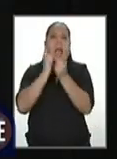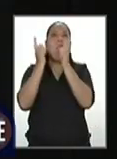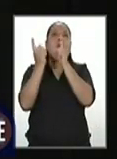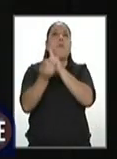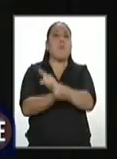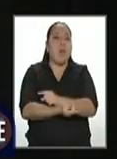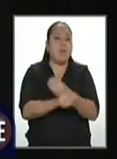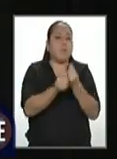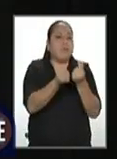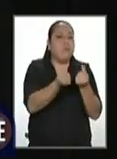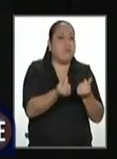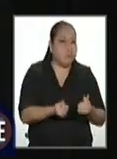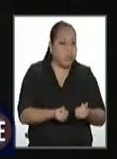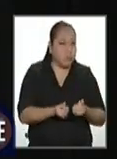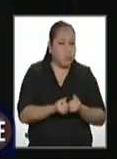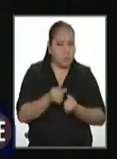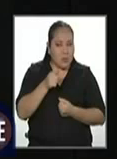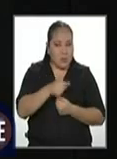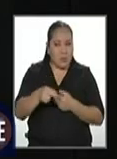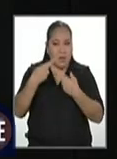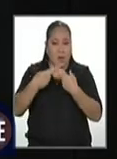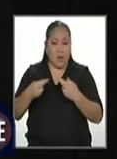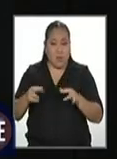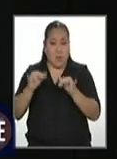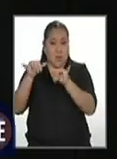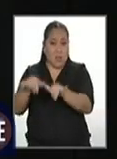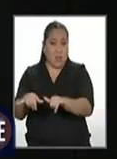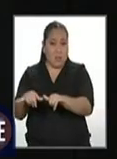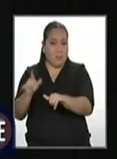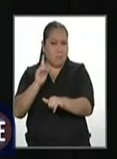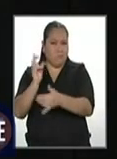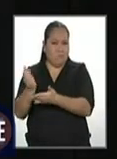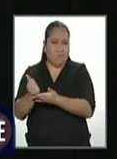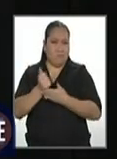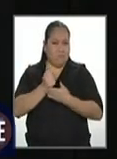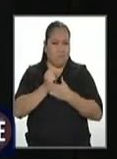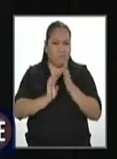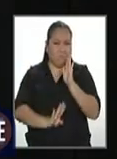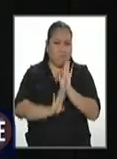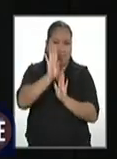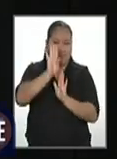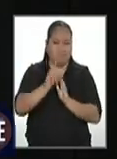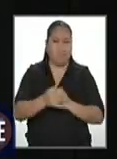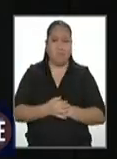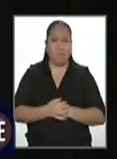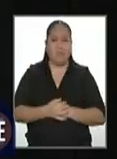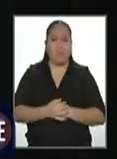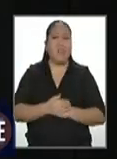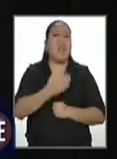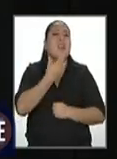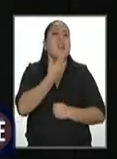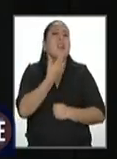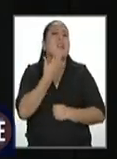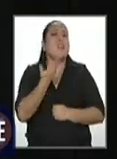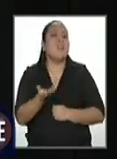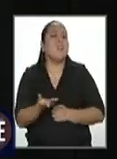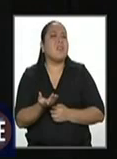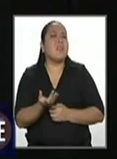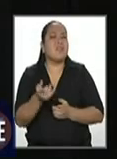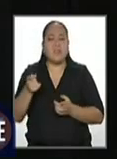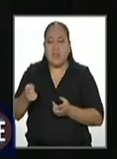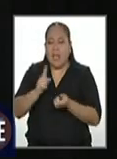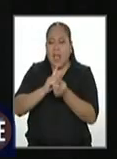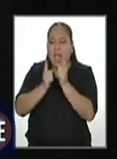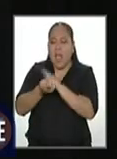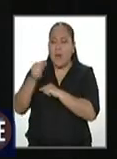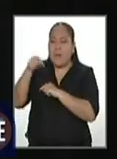Los recursos, si se quedan aquí, no nos ayudarán a progresar. ¿Y quiénes convierten los recursos